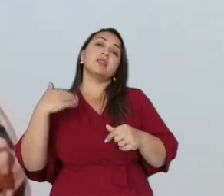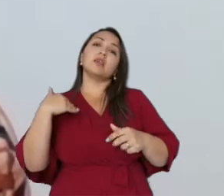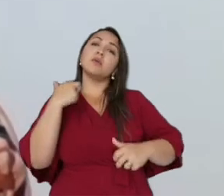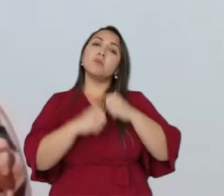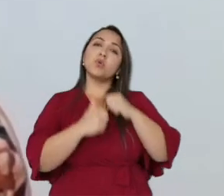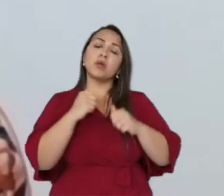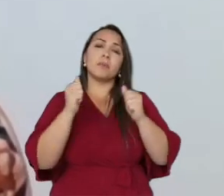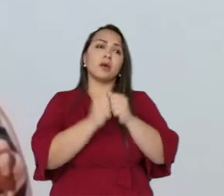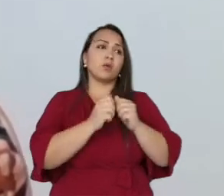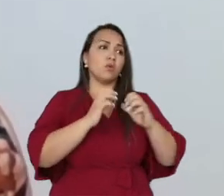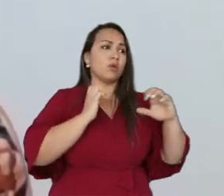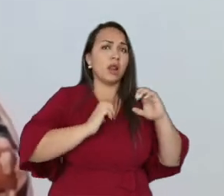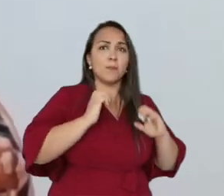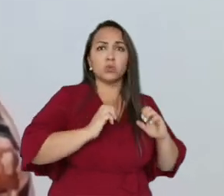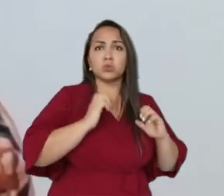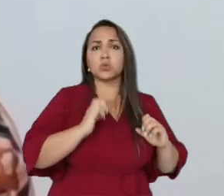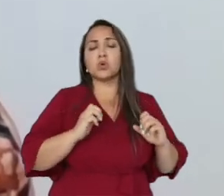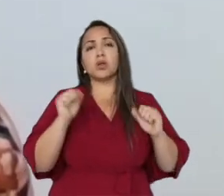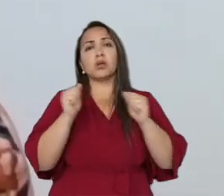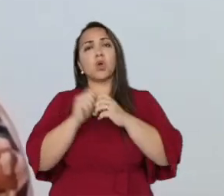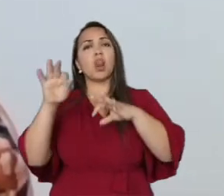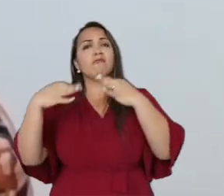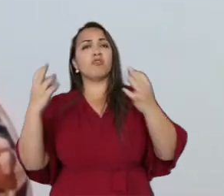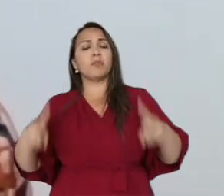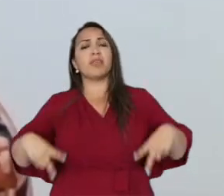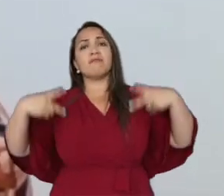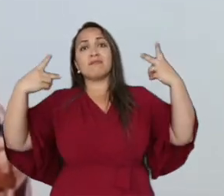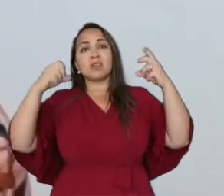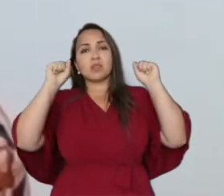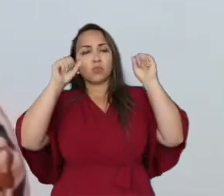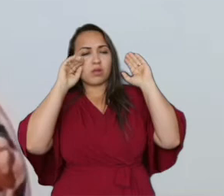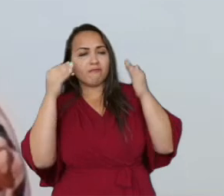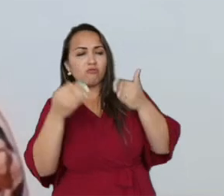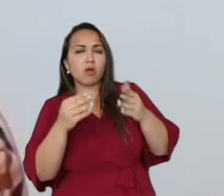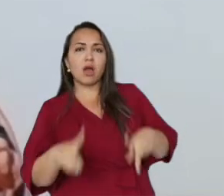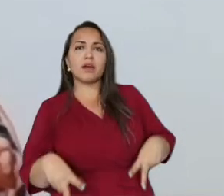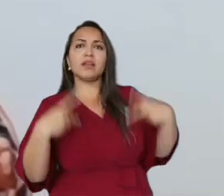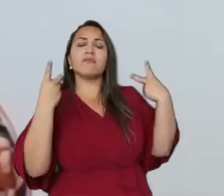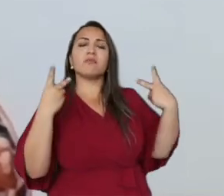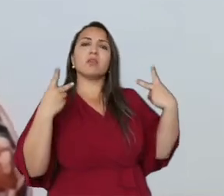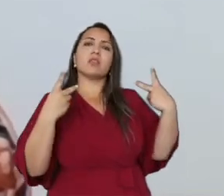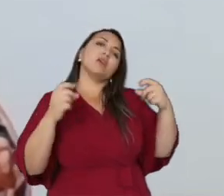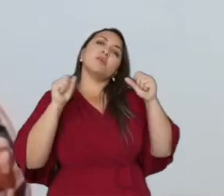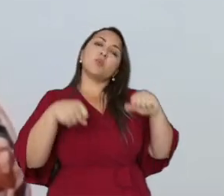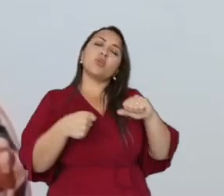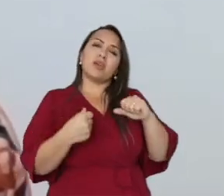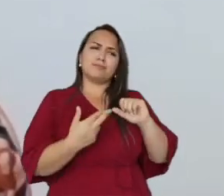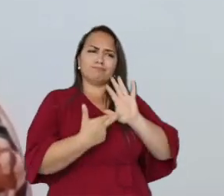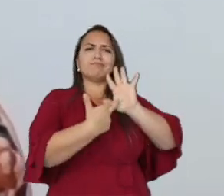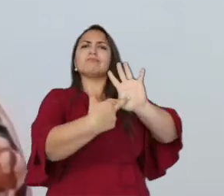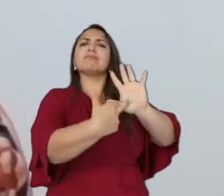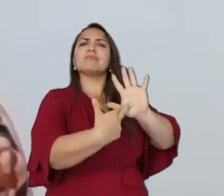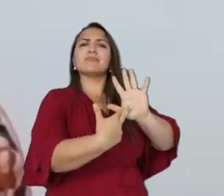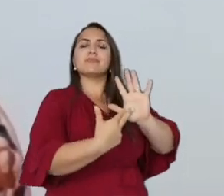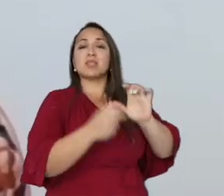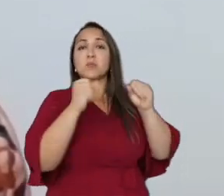con las emociones, la manera de vivir, de enfocar la vida, de representarla,